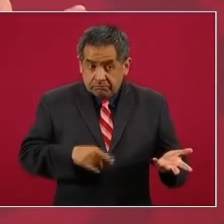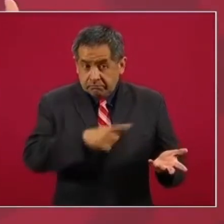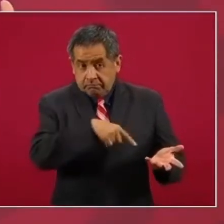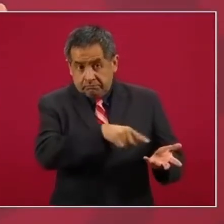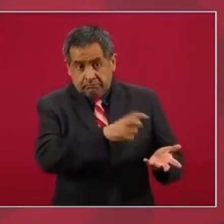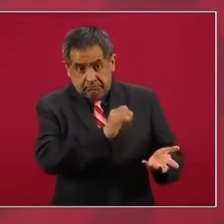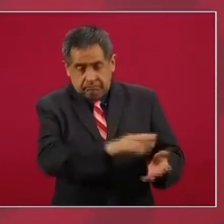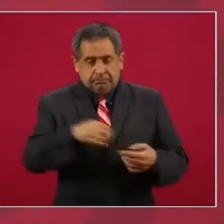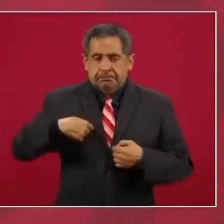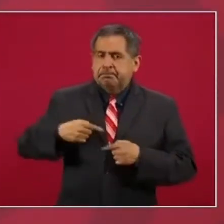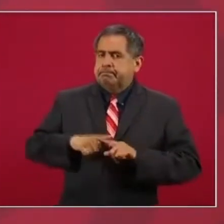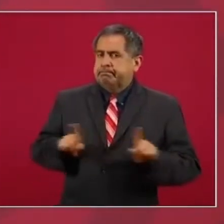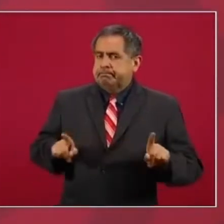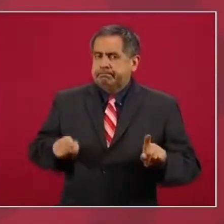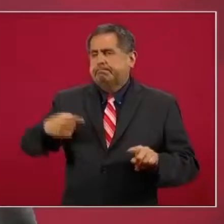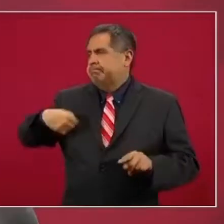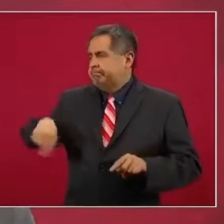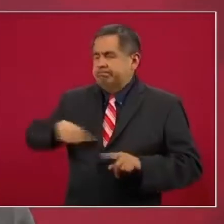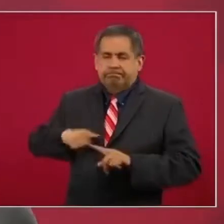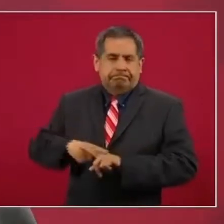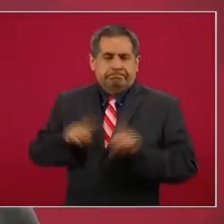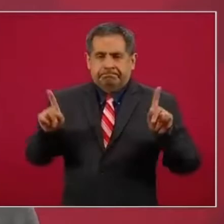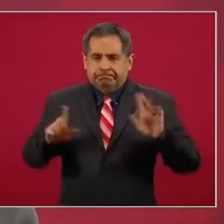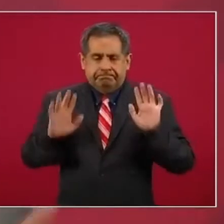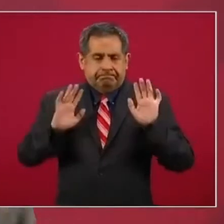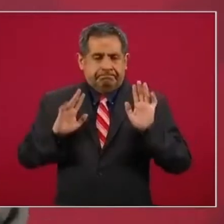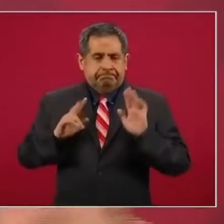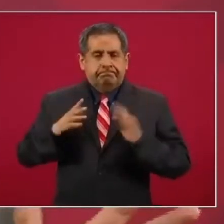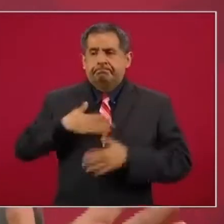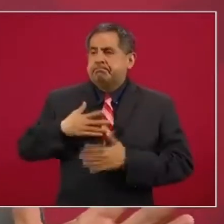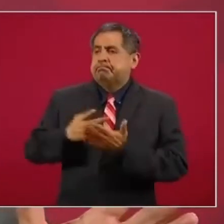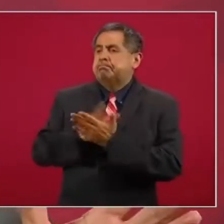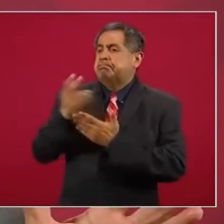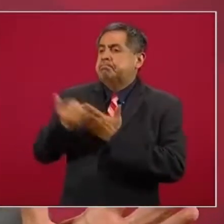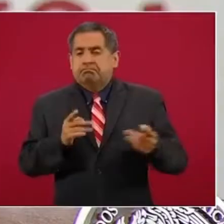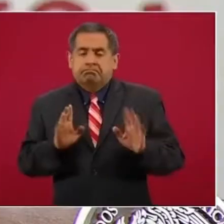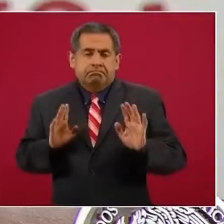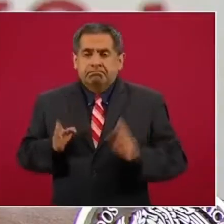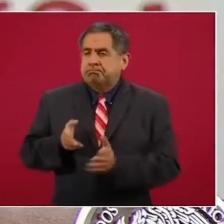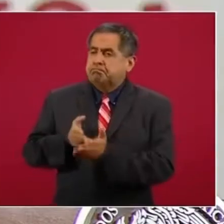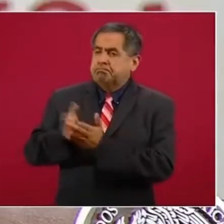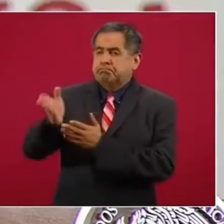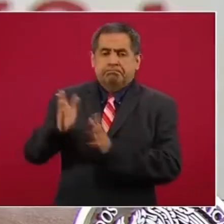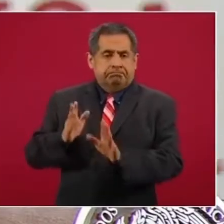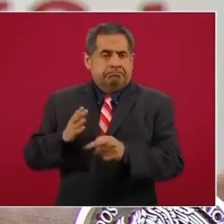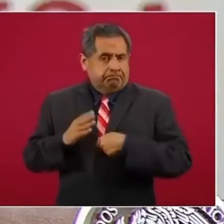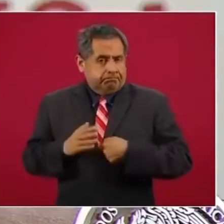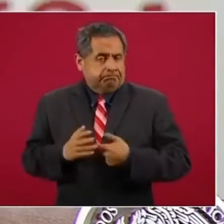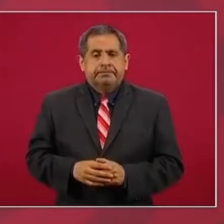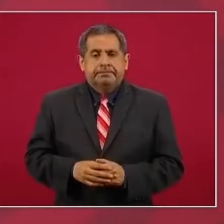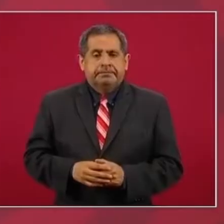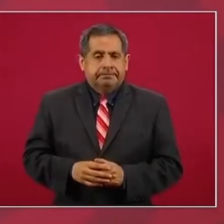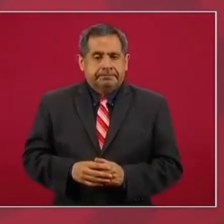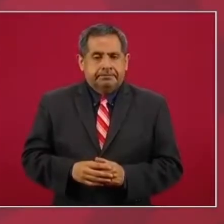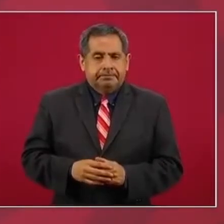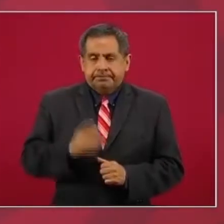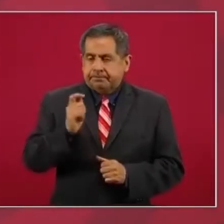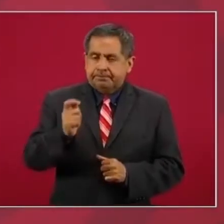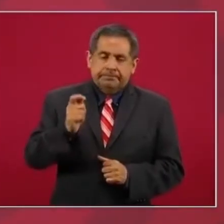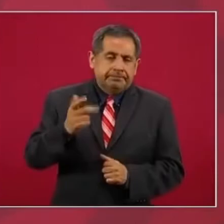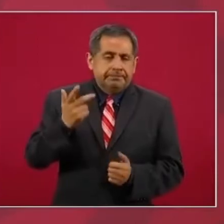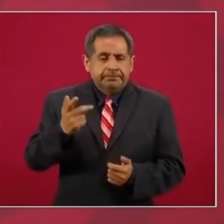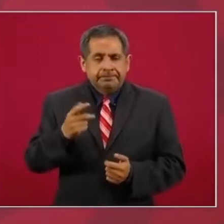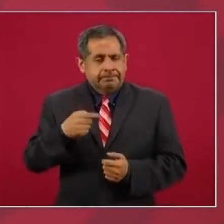distintos, son proyectos distintos y contrapuestos. Entonces por eso hay